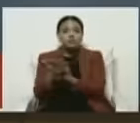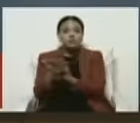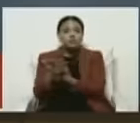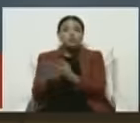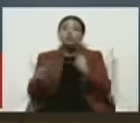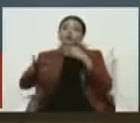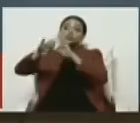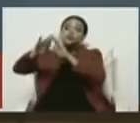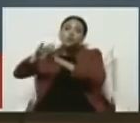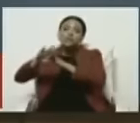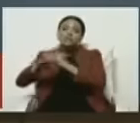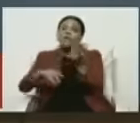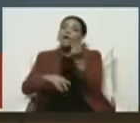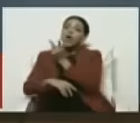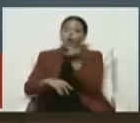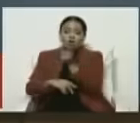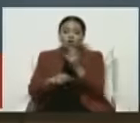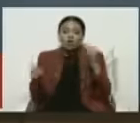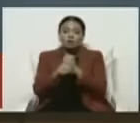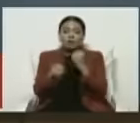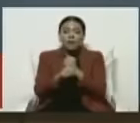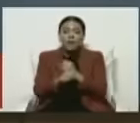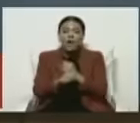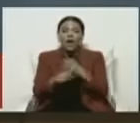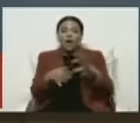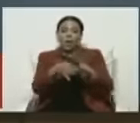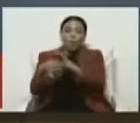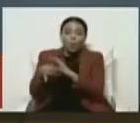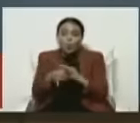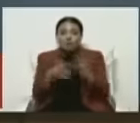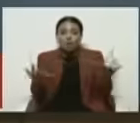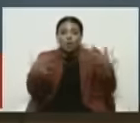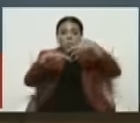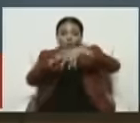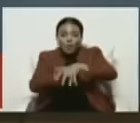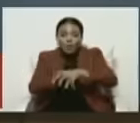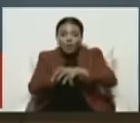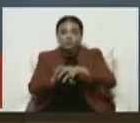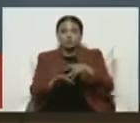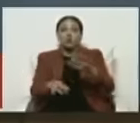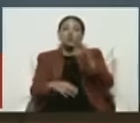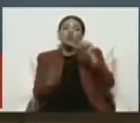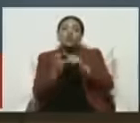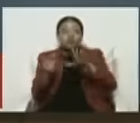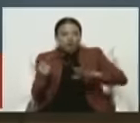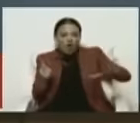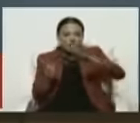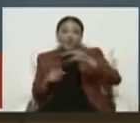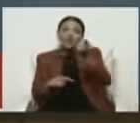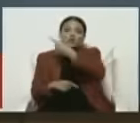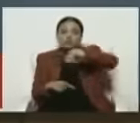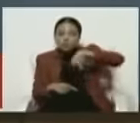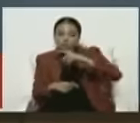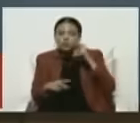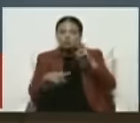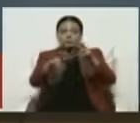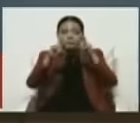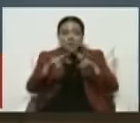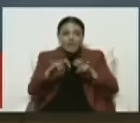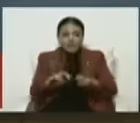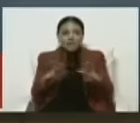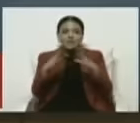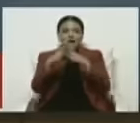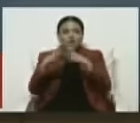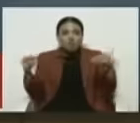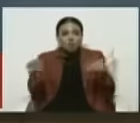mutua, que implica una cooperación penal internacional donde vamos a investigar, obviamente, todos